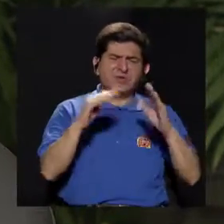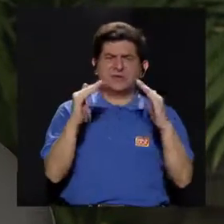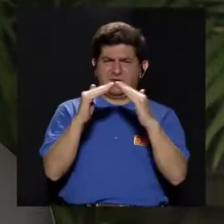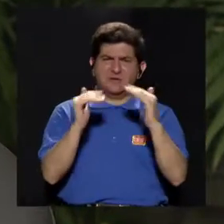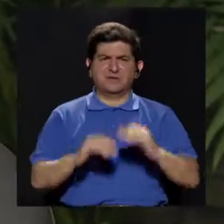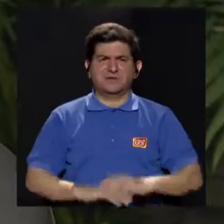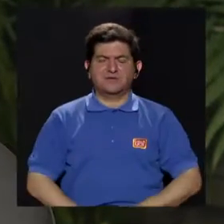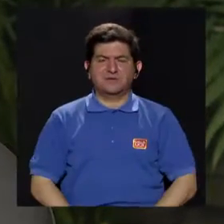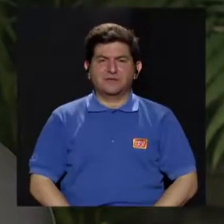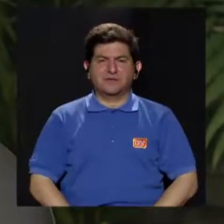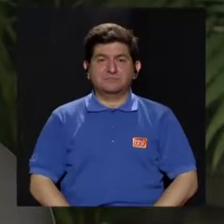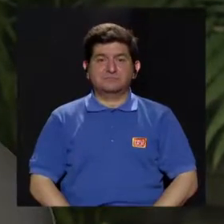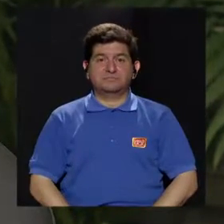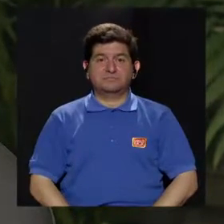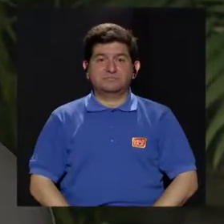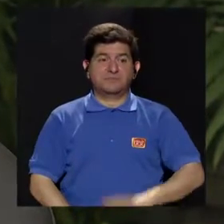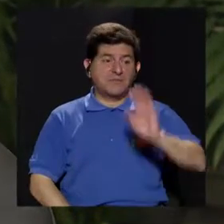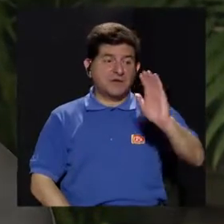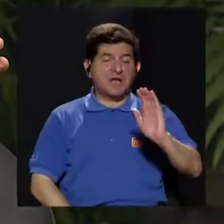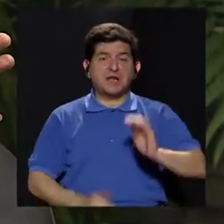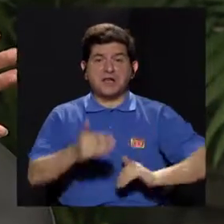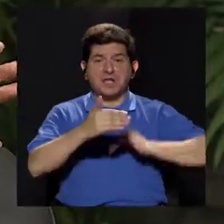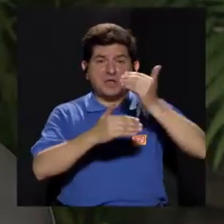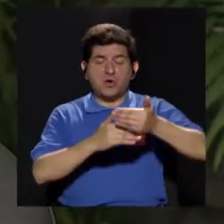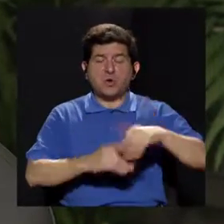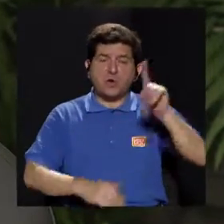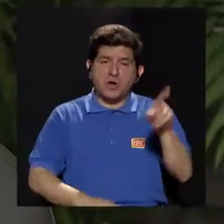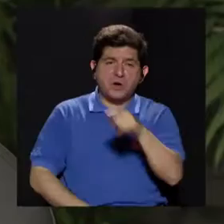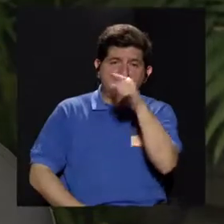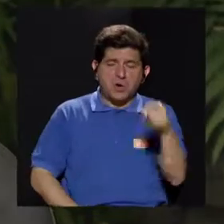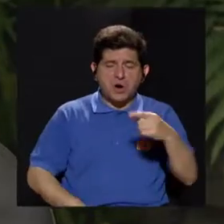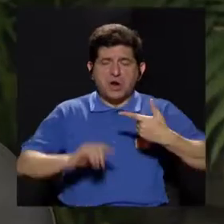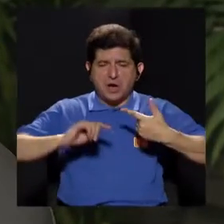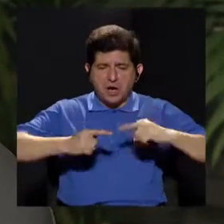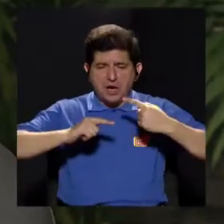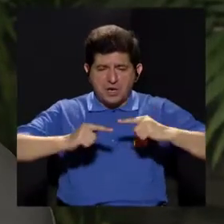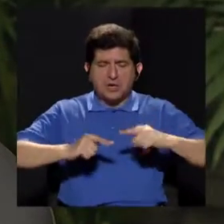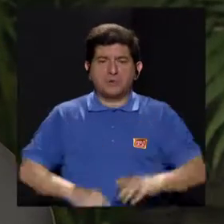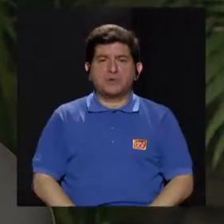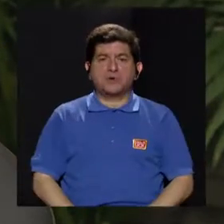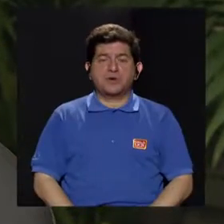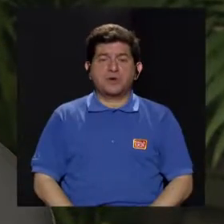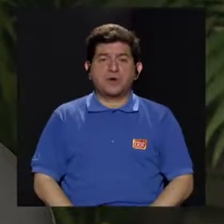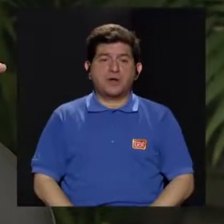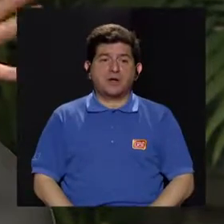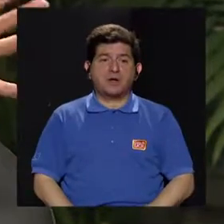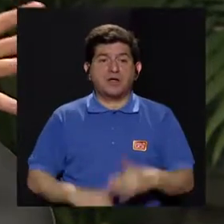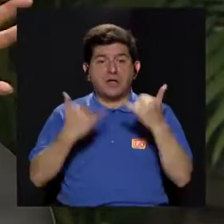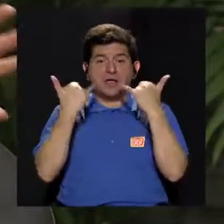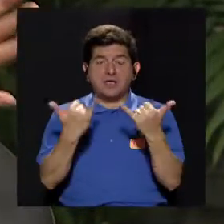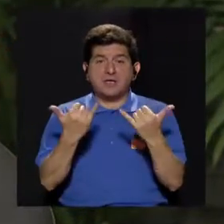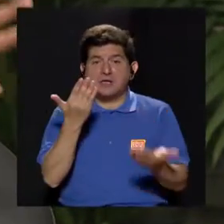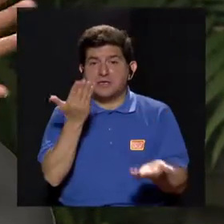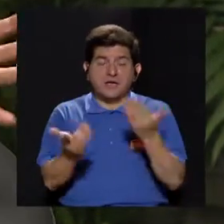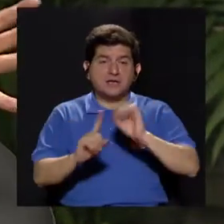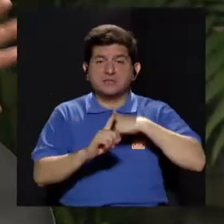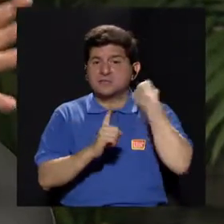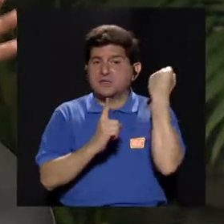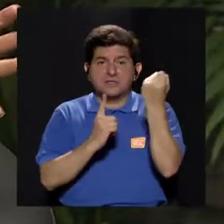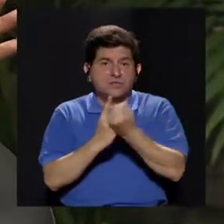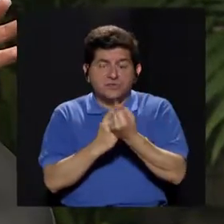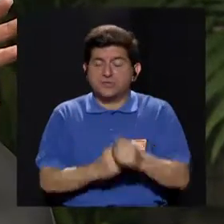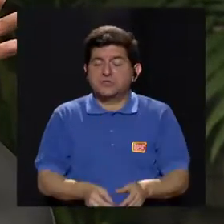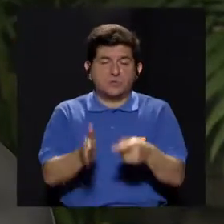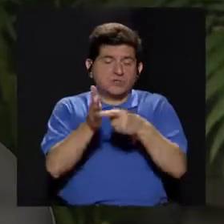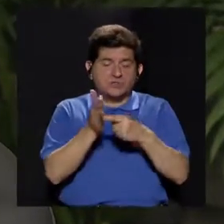la casa y el niño se le quita el dolor y ya pasa a otro medio que no le demanda, como